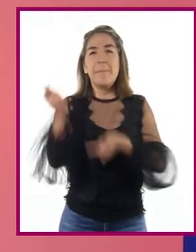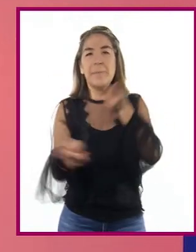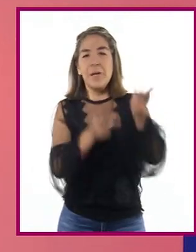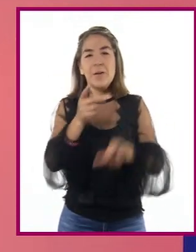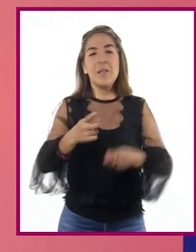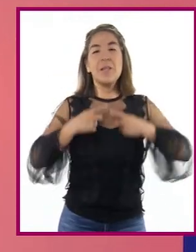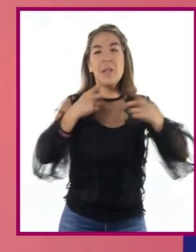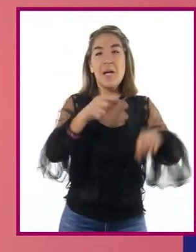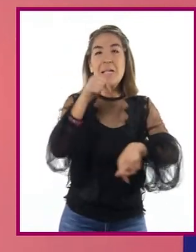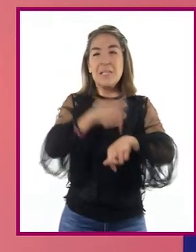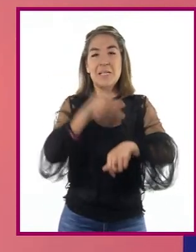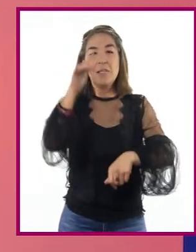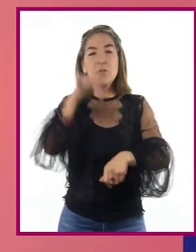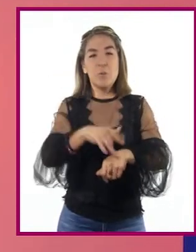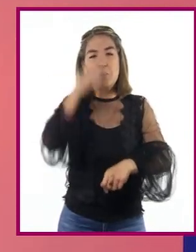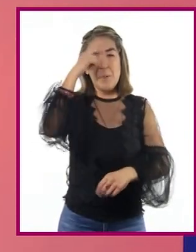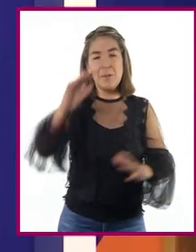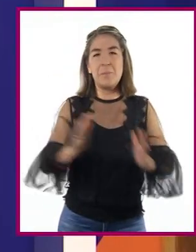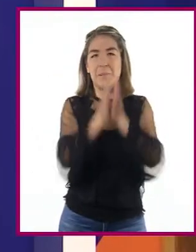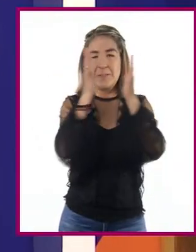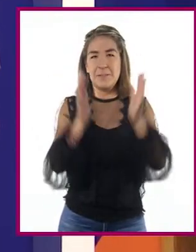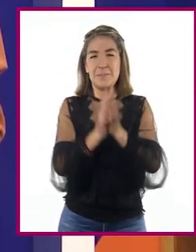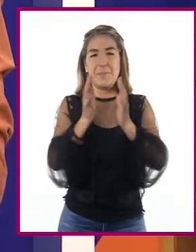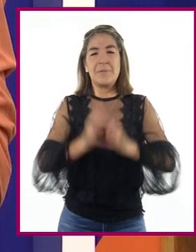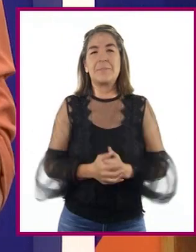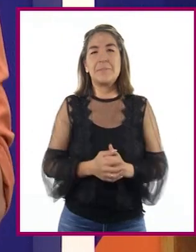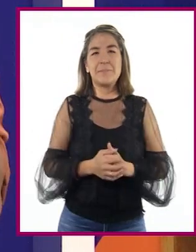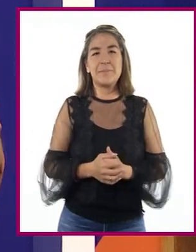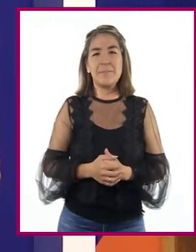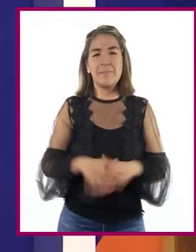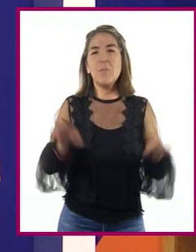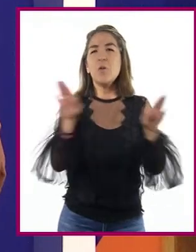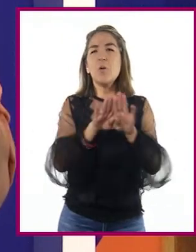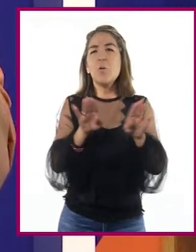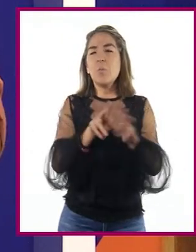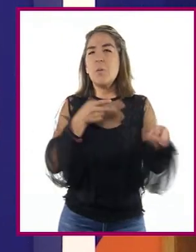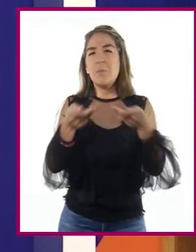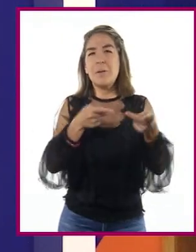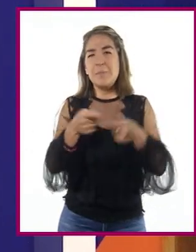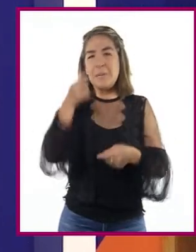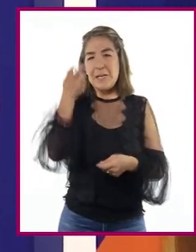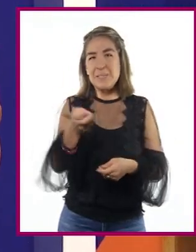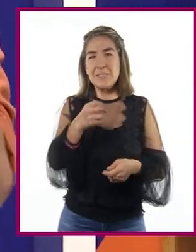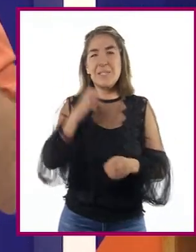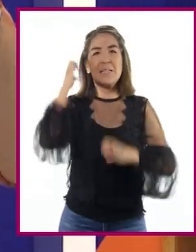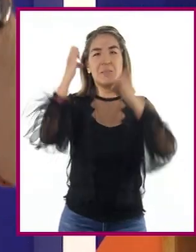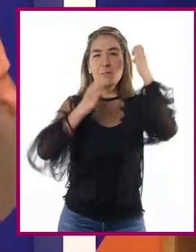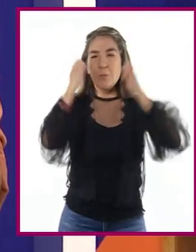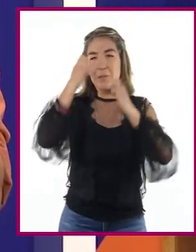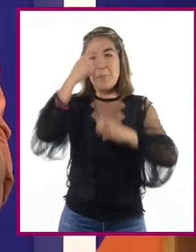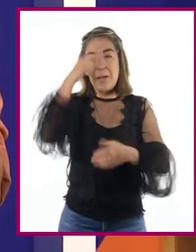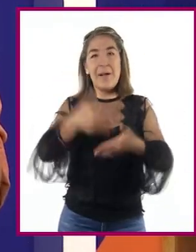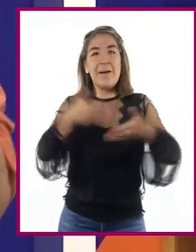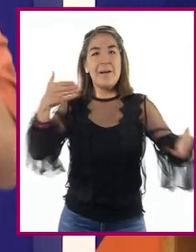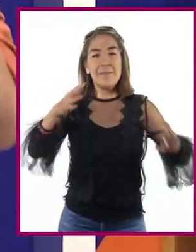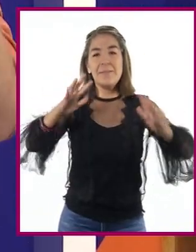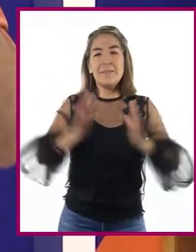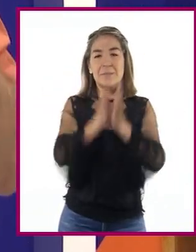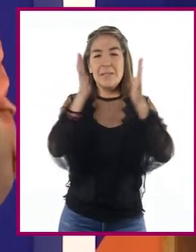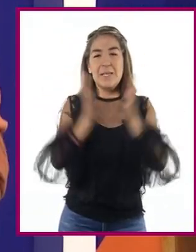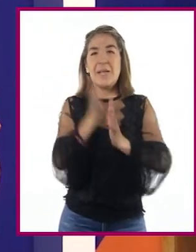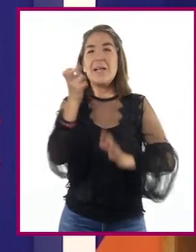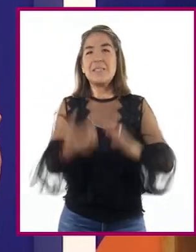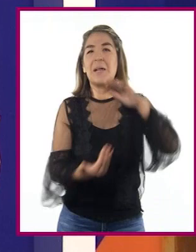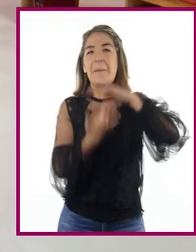y otorga los turnos de participación. ¿Y cómo se prepara un expositor antes de participar en una